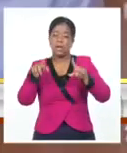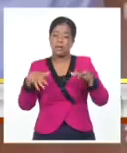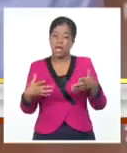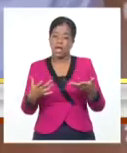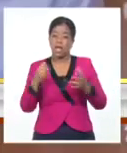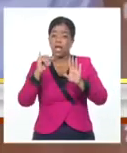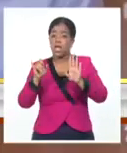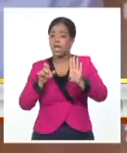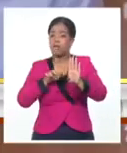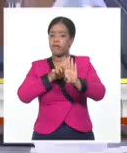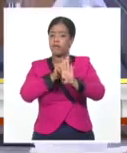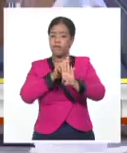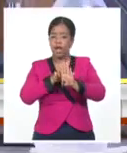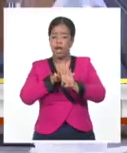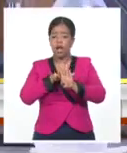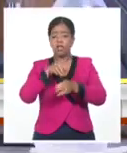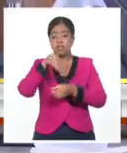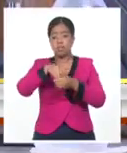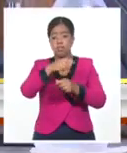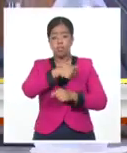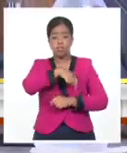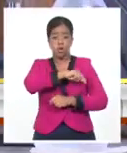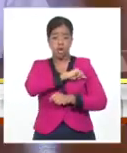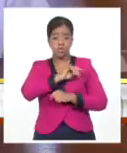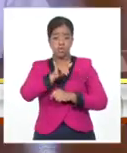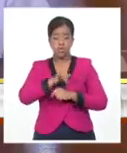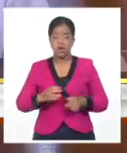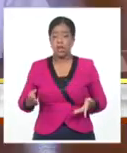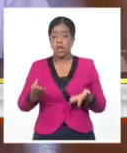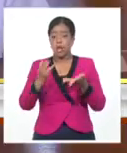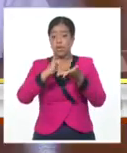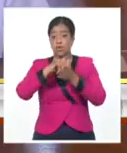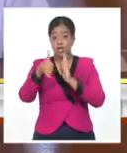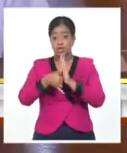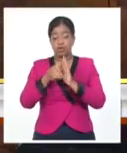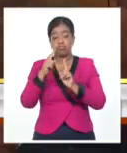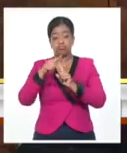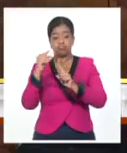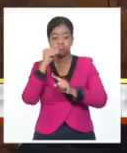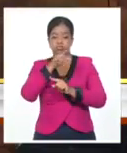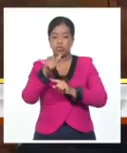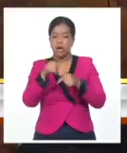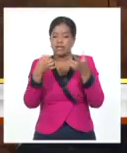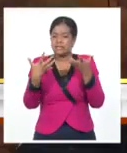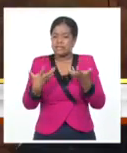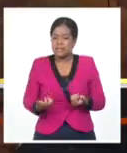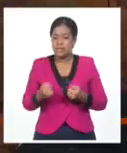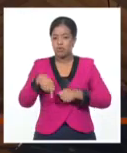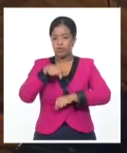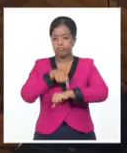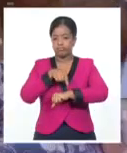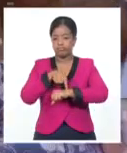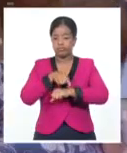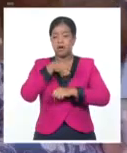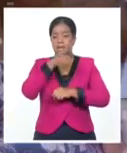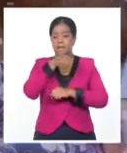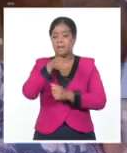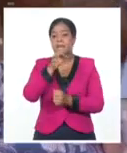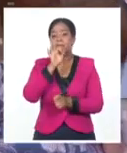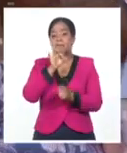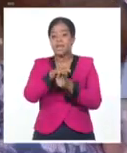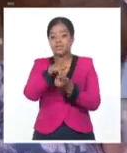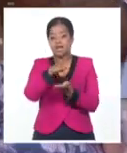a las ilegalidades urbanísticas, el desarrollo de proyectos tecnológicos y el estado de la sequía. El recorrido inició por la Ciénaga de